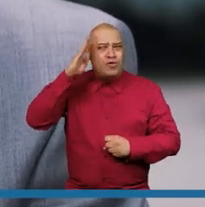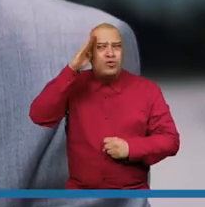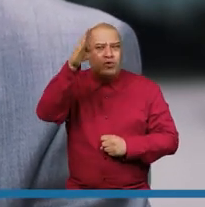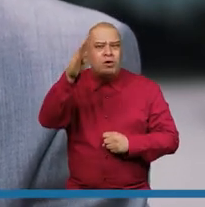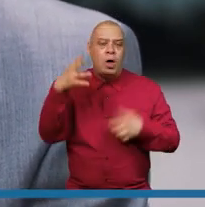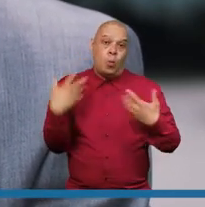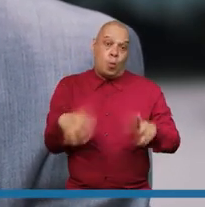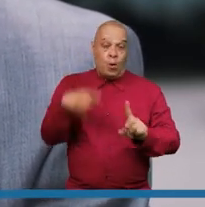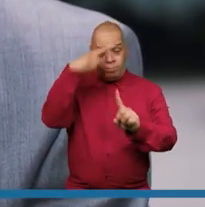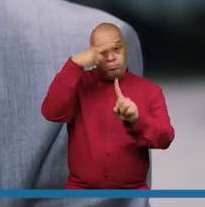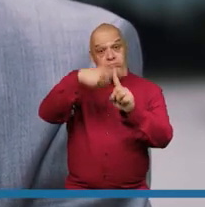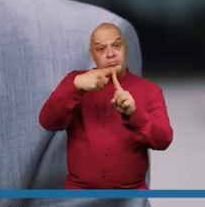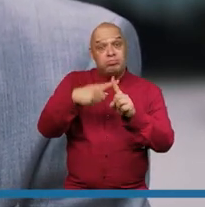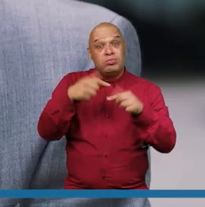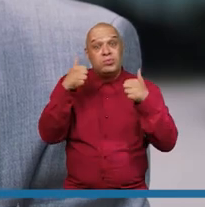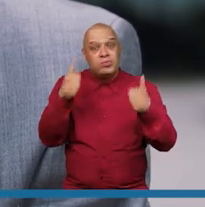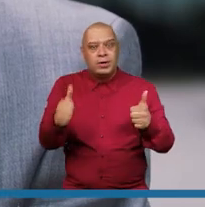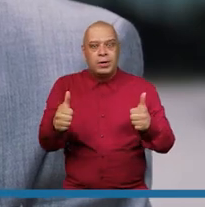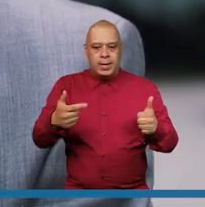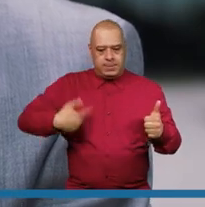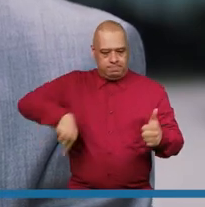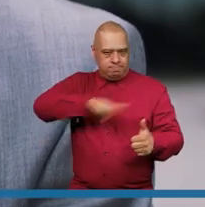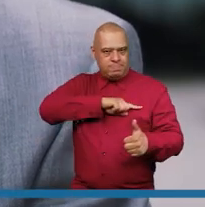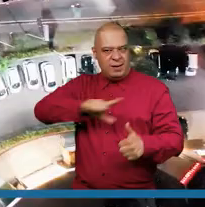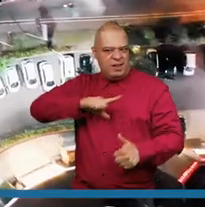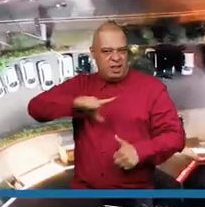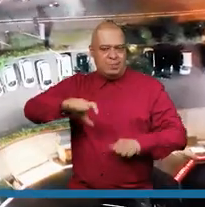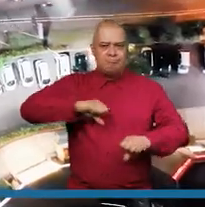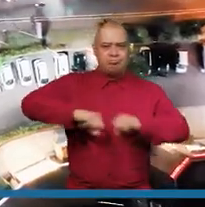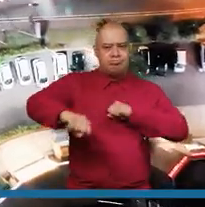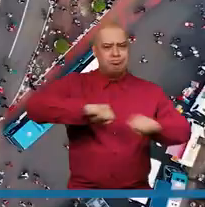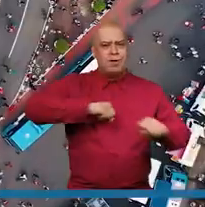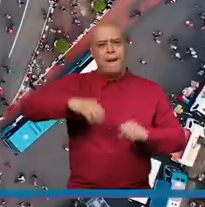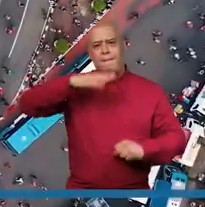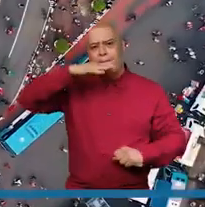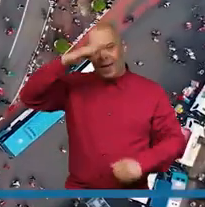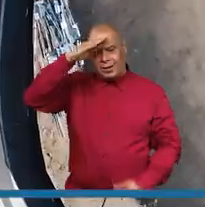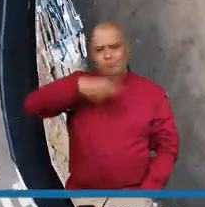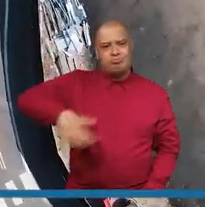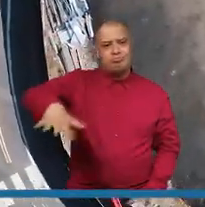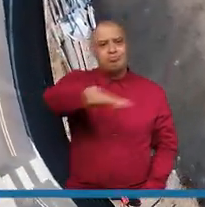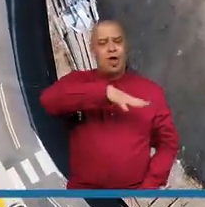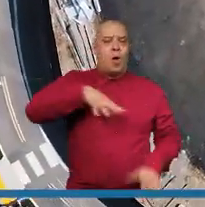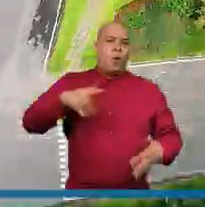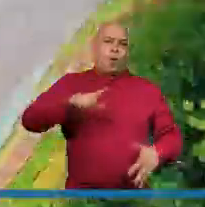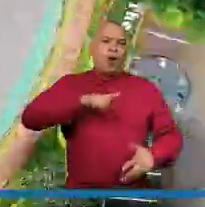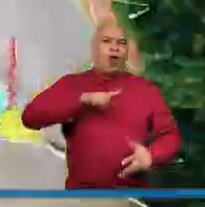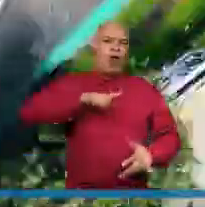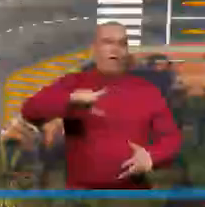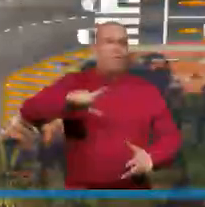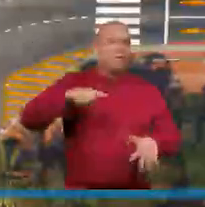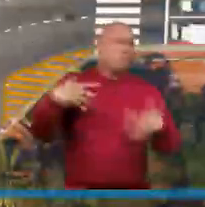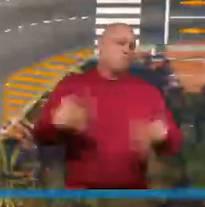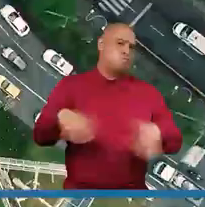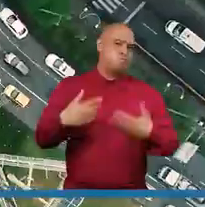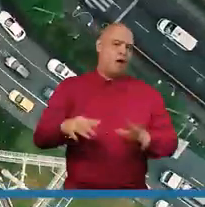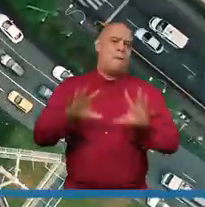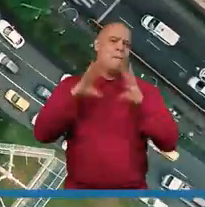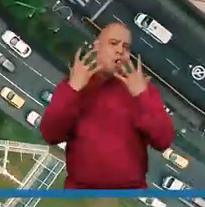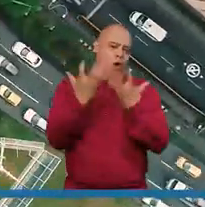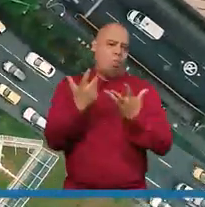2 años y creo que eso es muy positivo, aprovechando el liderazgo que pues en este caso el Valle del Aburrá ha tenido a nivel regional y a nivel global.